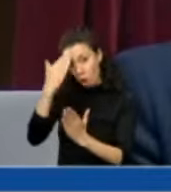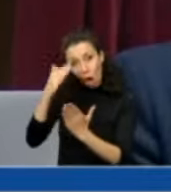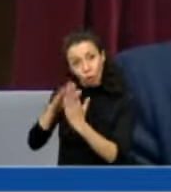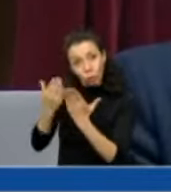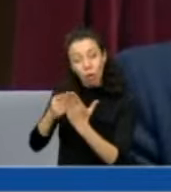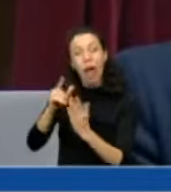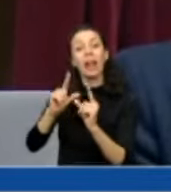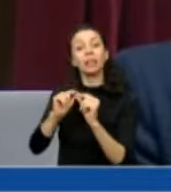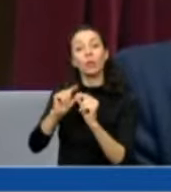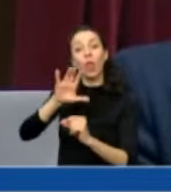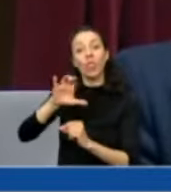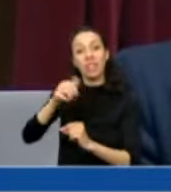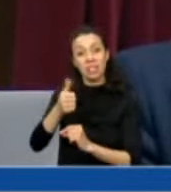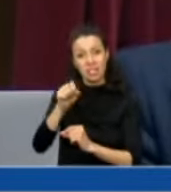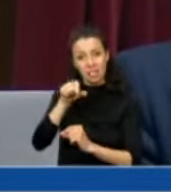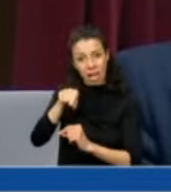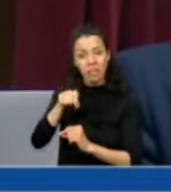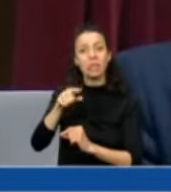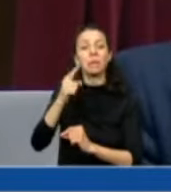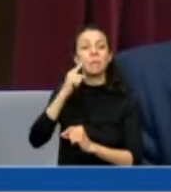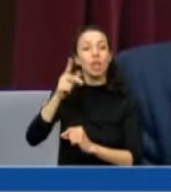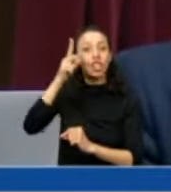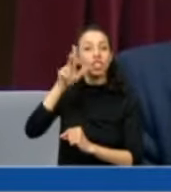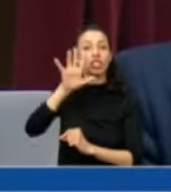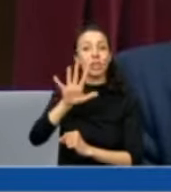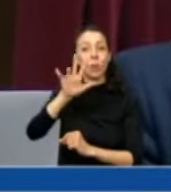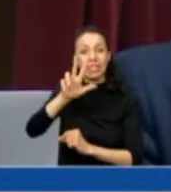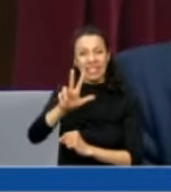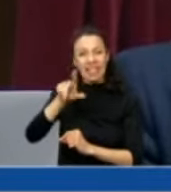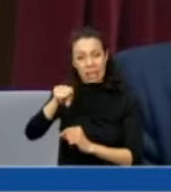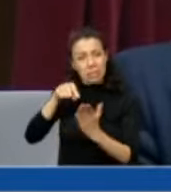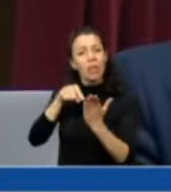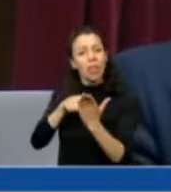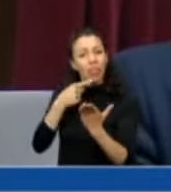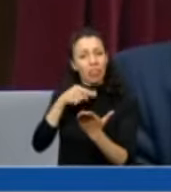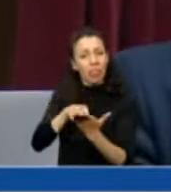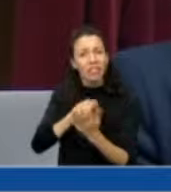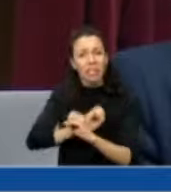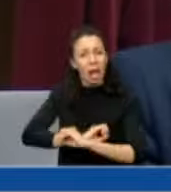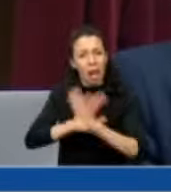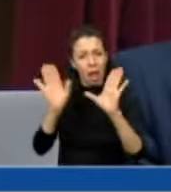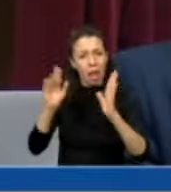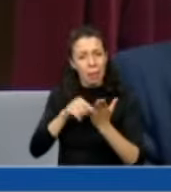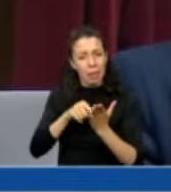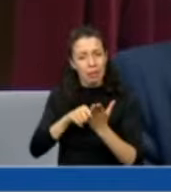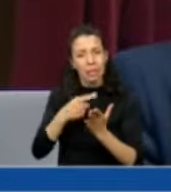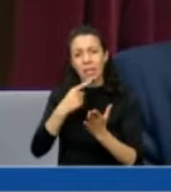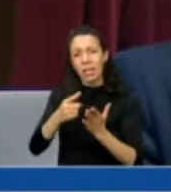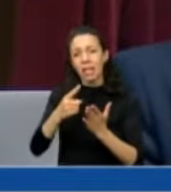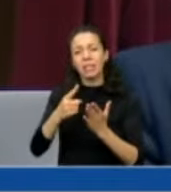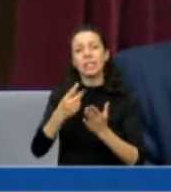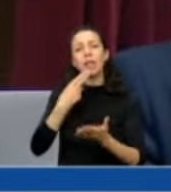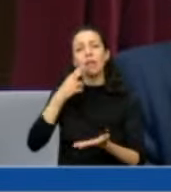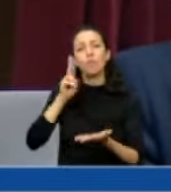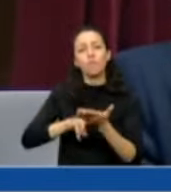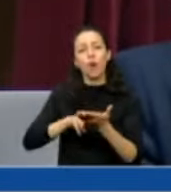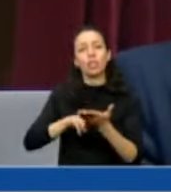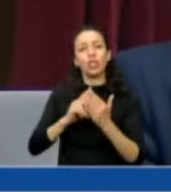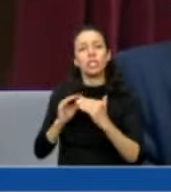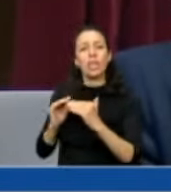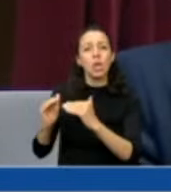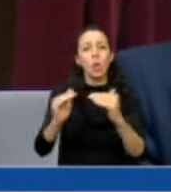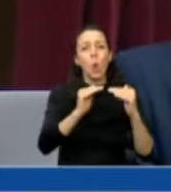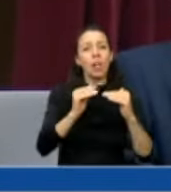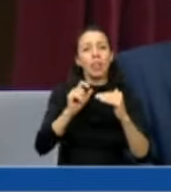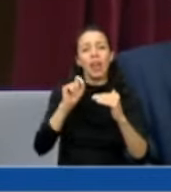pagan impuestos, sin embargo. Esto no pagan absolutamente nada, hasta 100 mil dólares. La verdad es que eso a mí Creo no me que, llenó. Aguirre, cuando usted